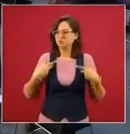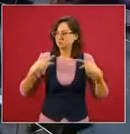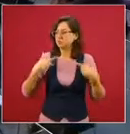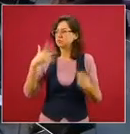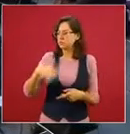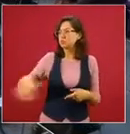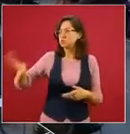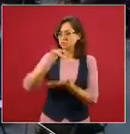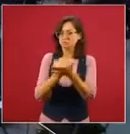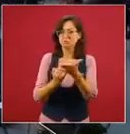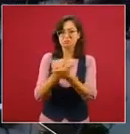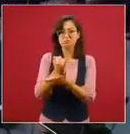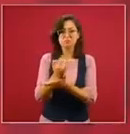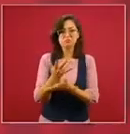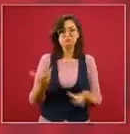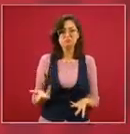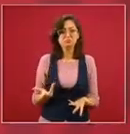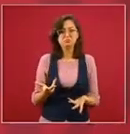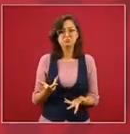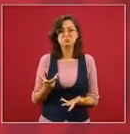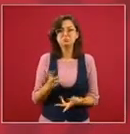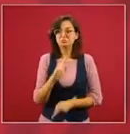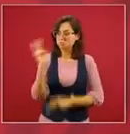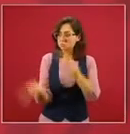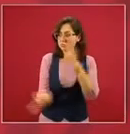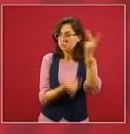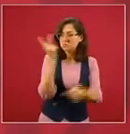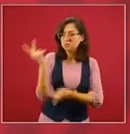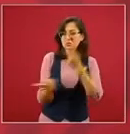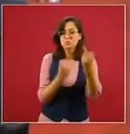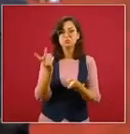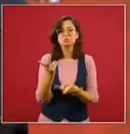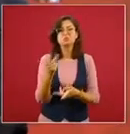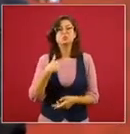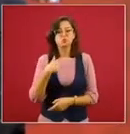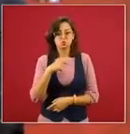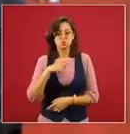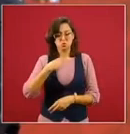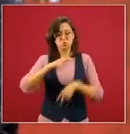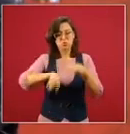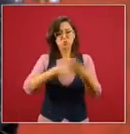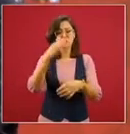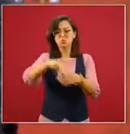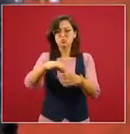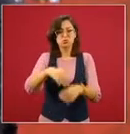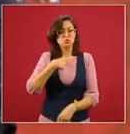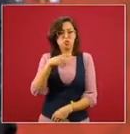deciden. Y si se lleva a cabo la consulta, yo voy a ir a votar en contra.